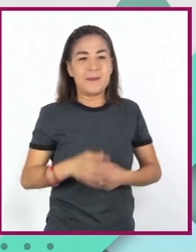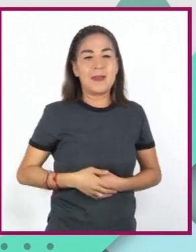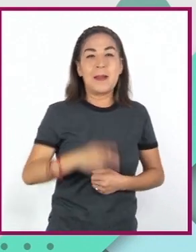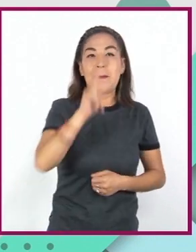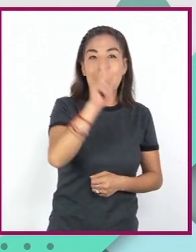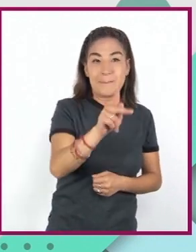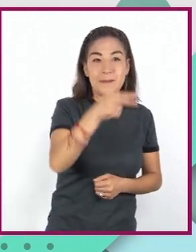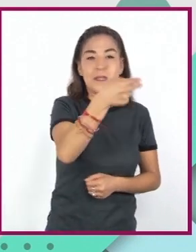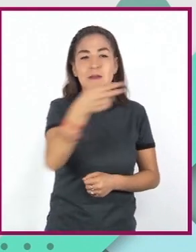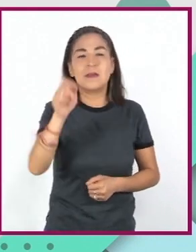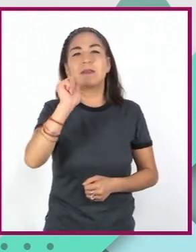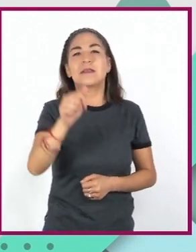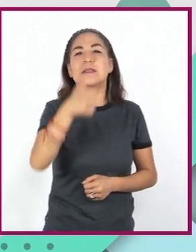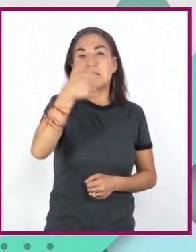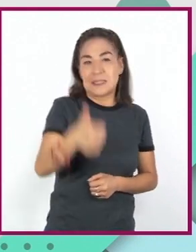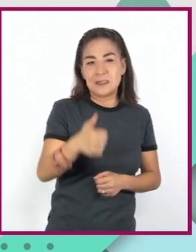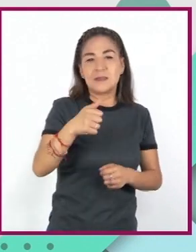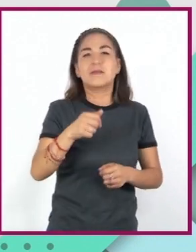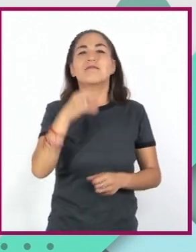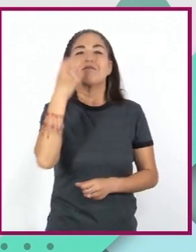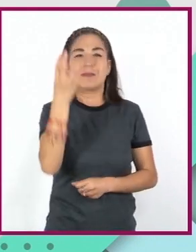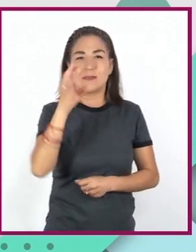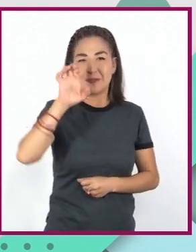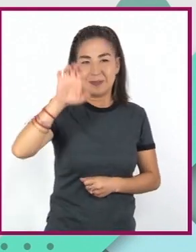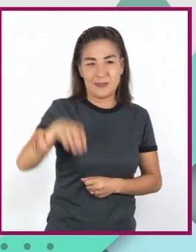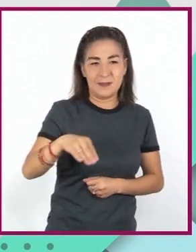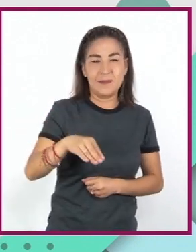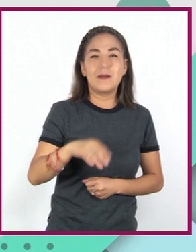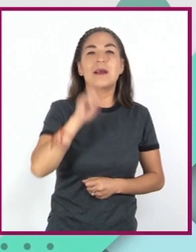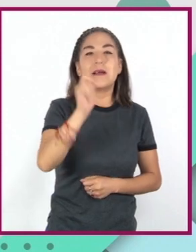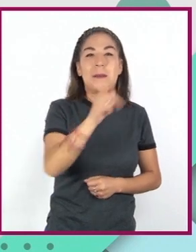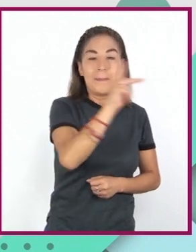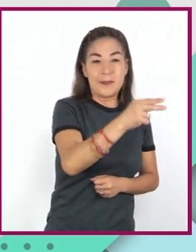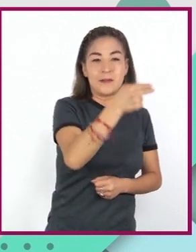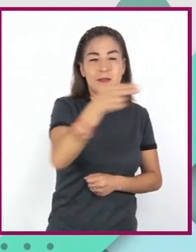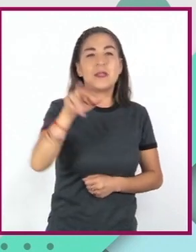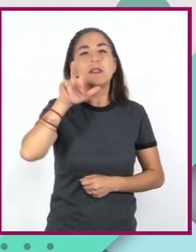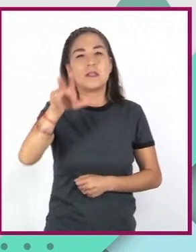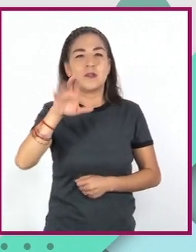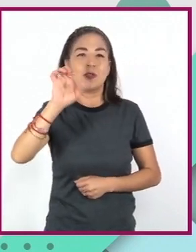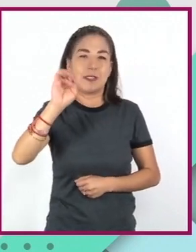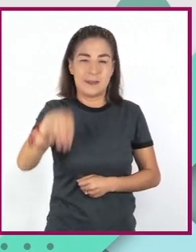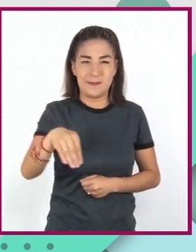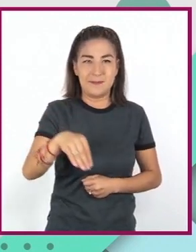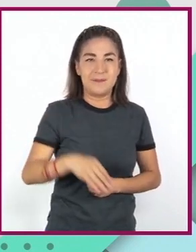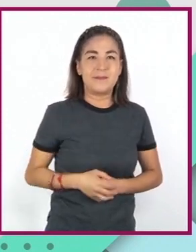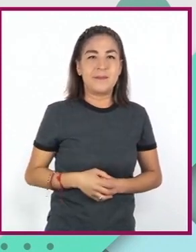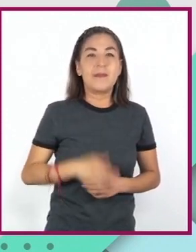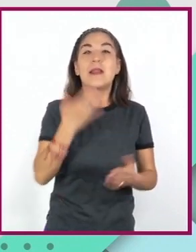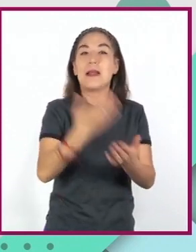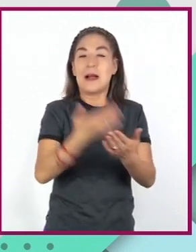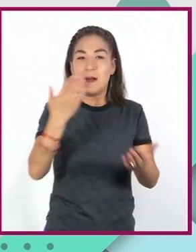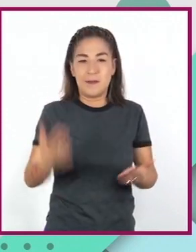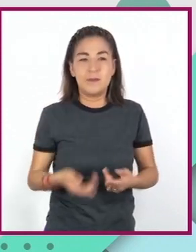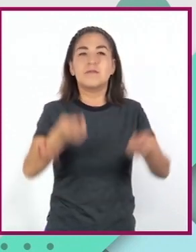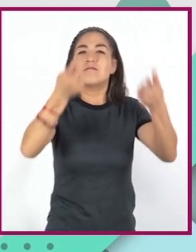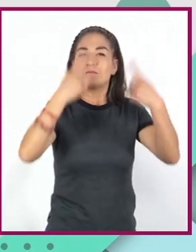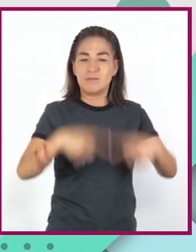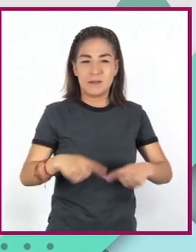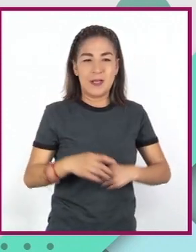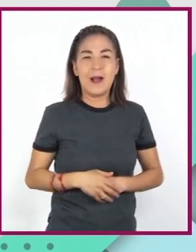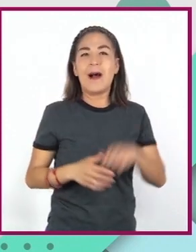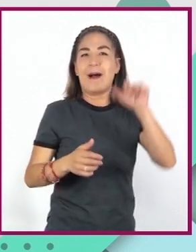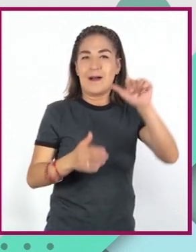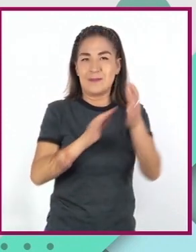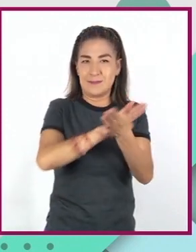6 veces 3 centímetros. Perímetro es igual a 18 centímetros. Ahora determinemos el